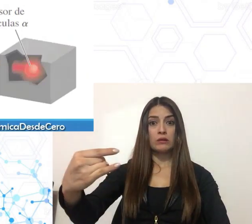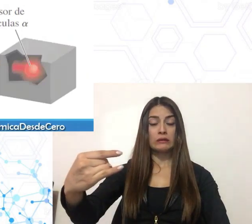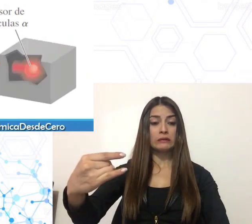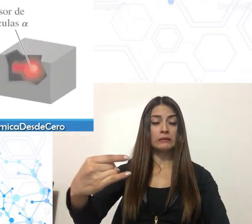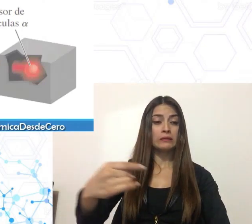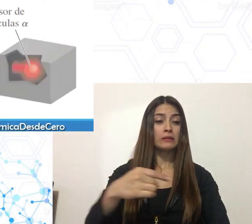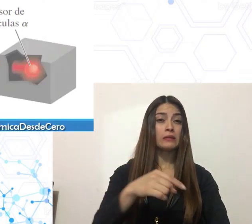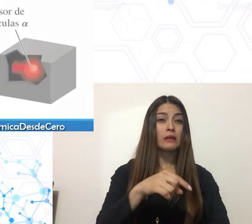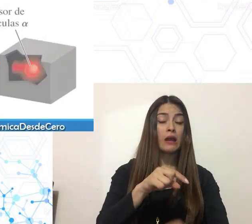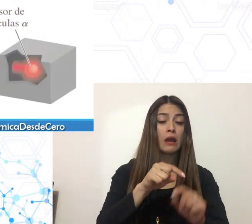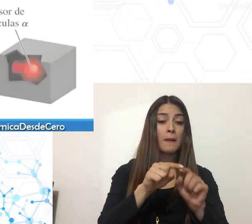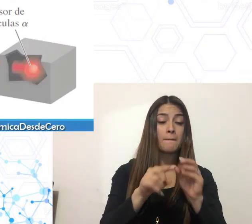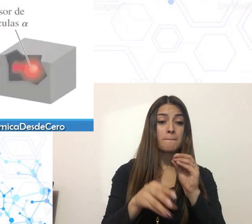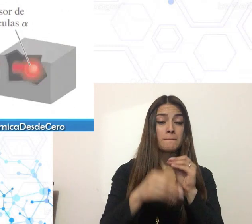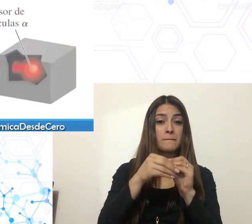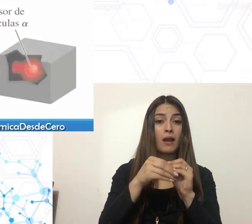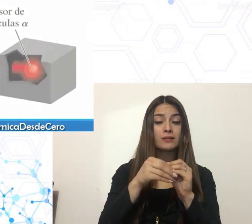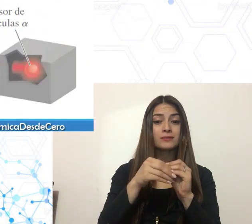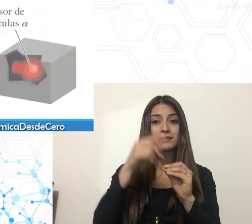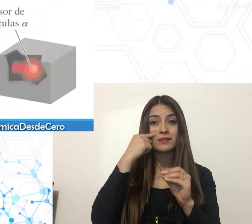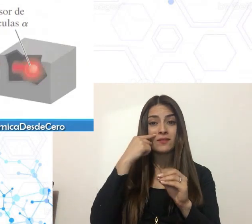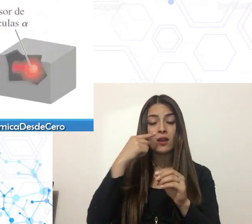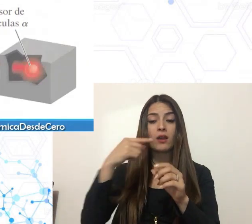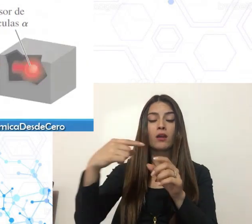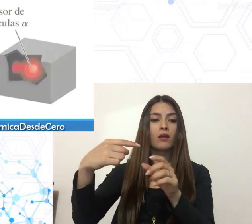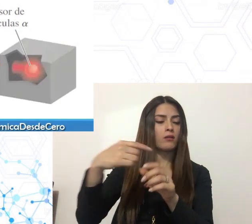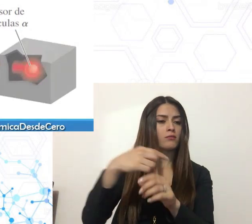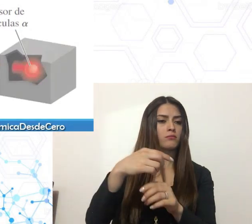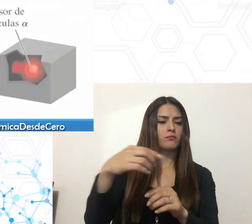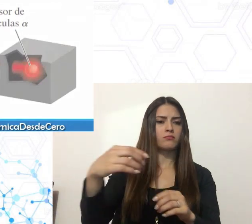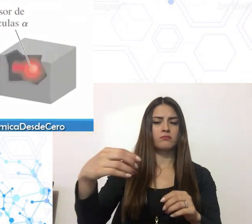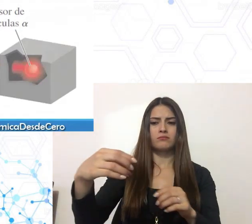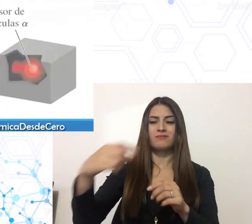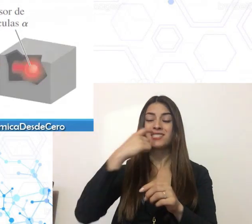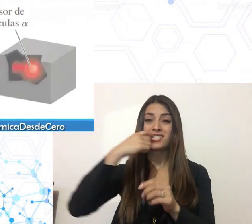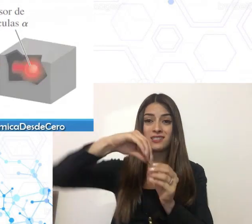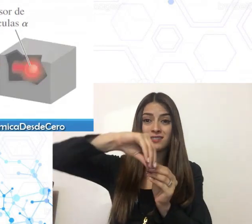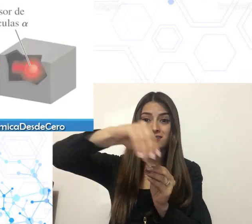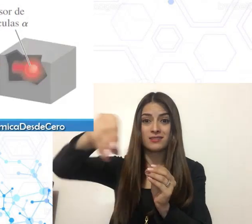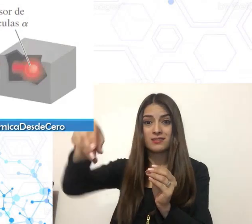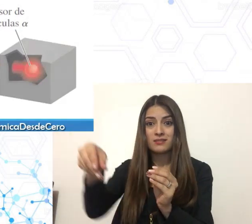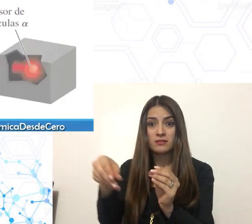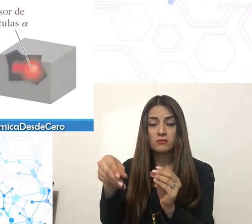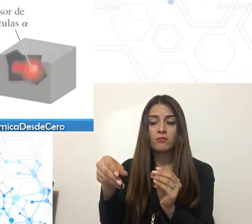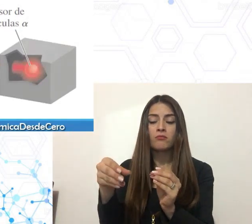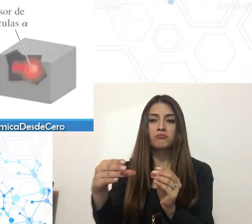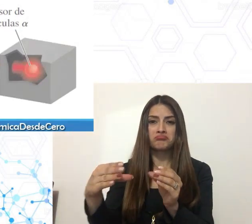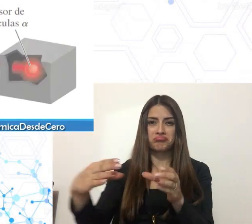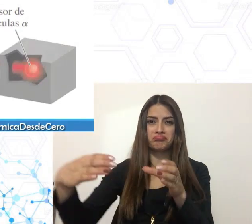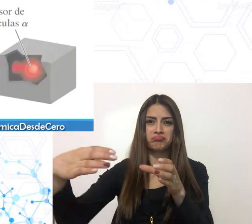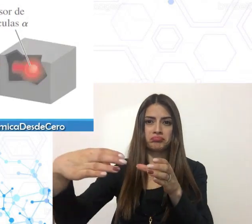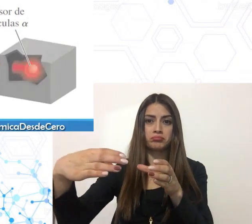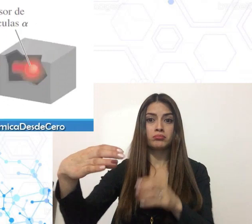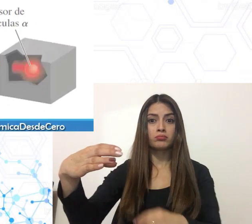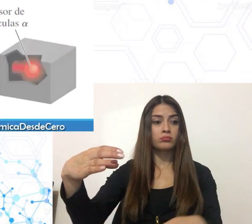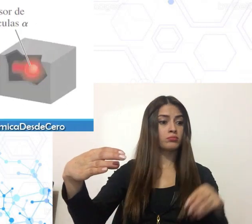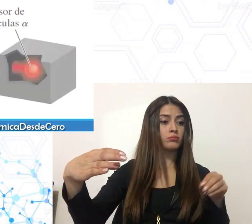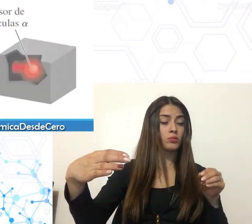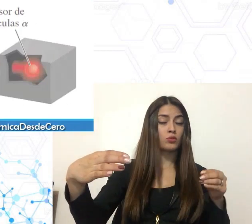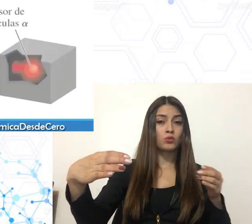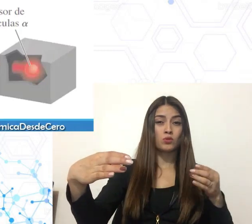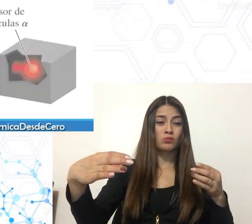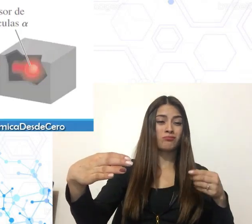ángulos de diferente grado, pero también observó que varias partículas no lograban atravesarla y que